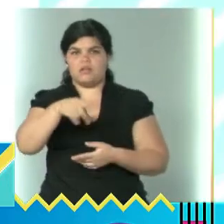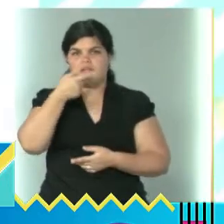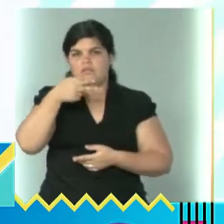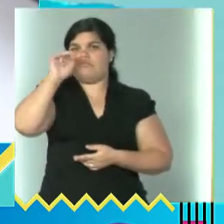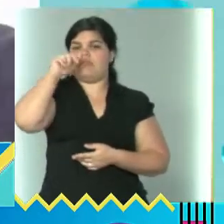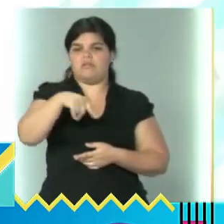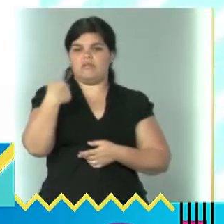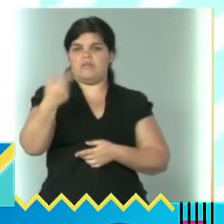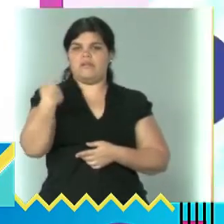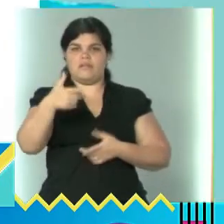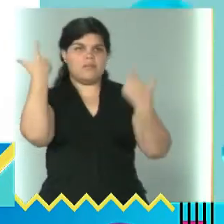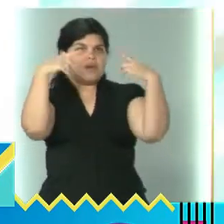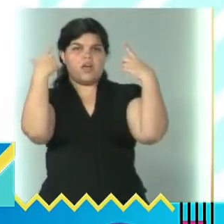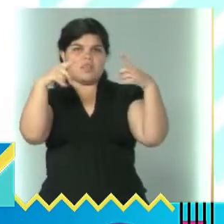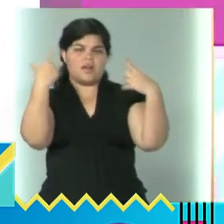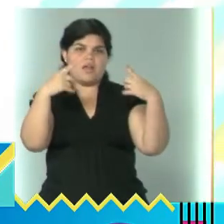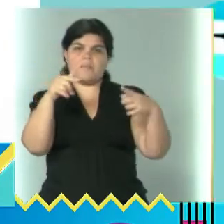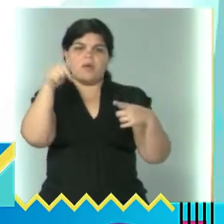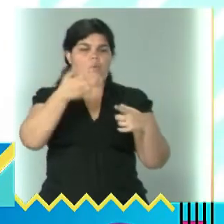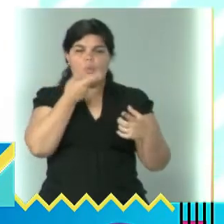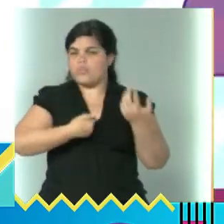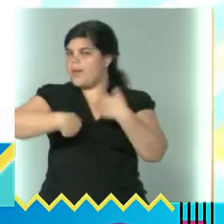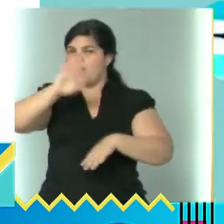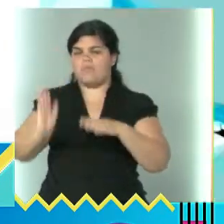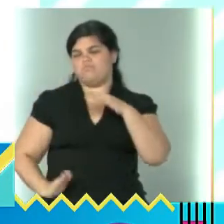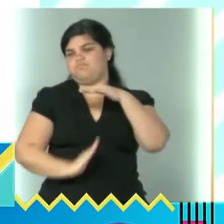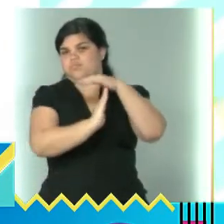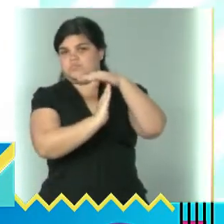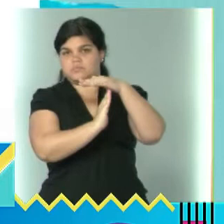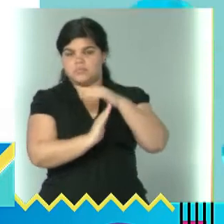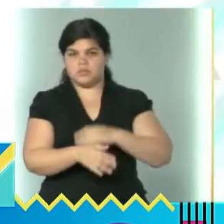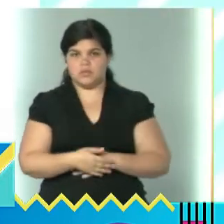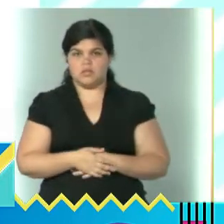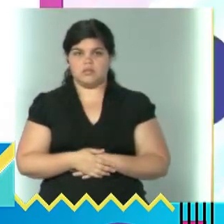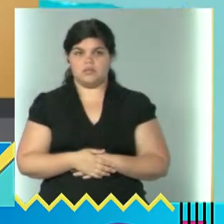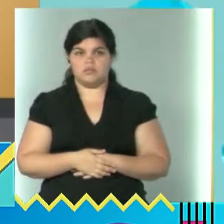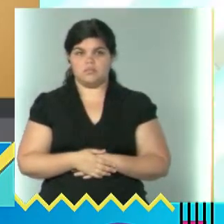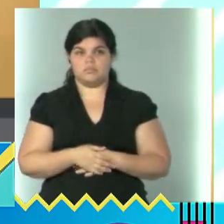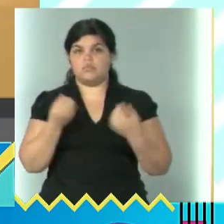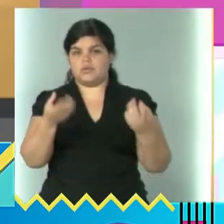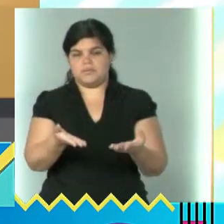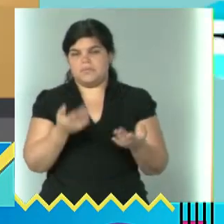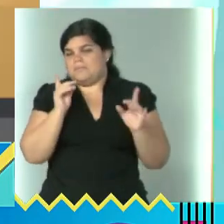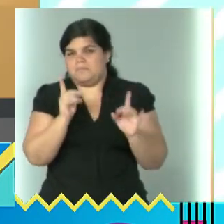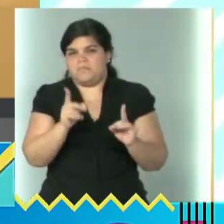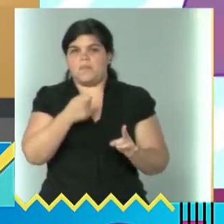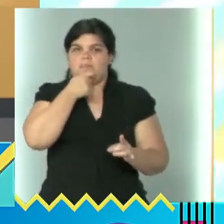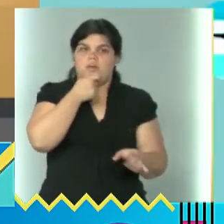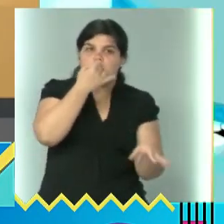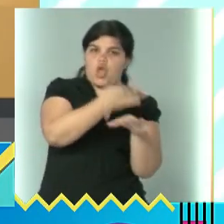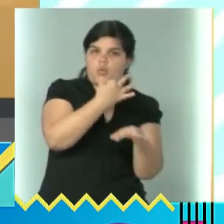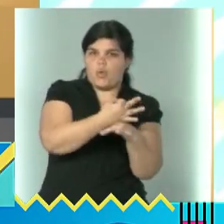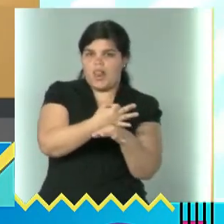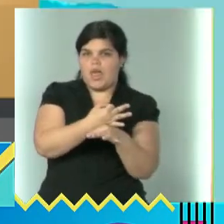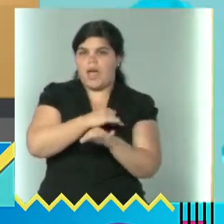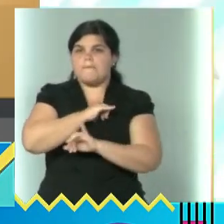narcisista, el entretenimiento ha ganado sin duda. Entonces, no sé, digamos, entre la cultura escolar y la cultura